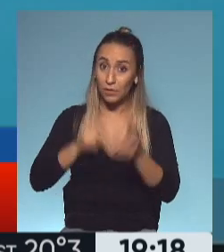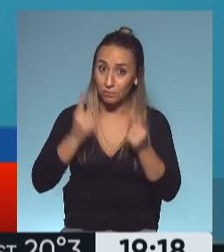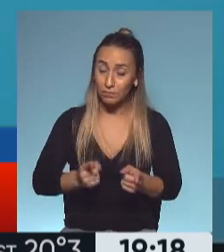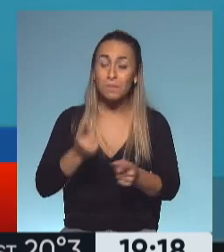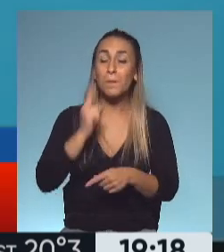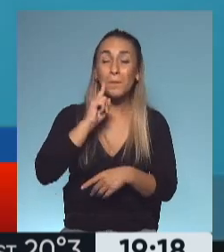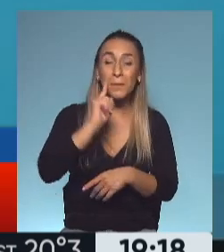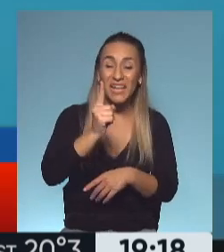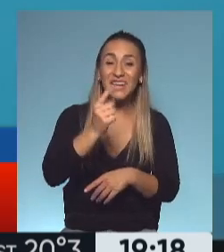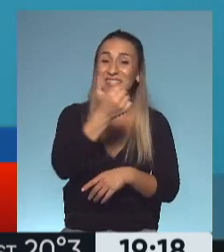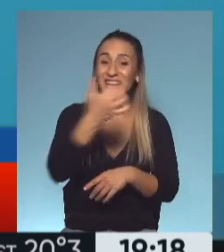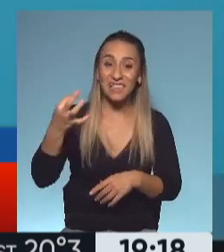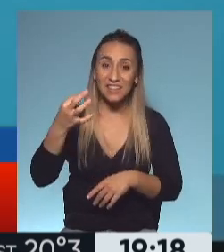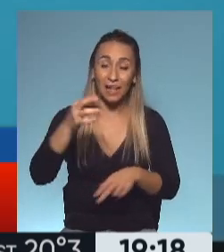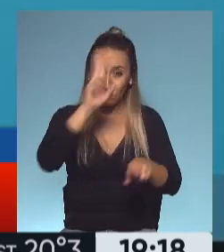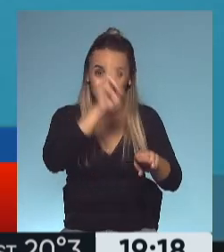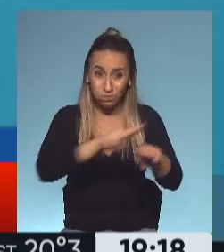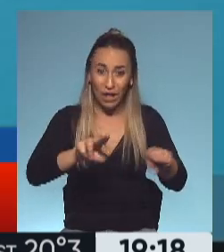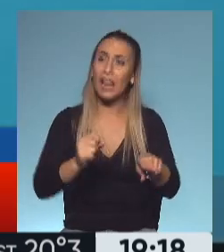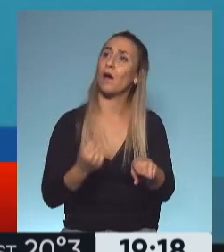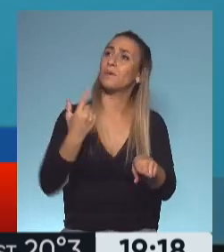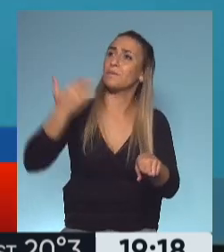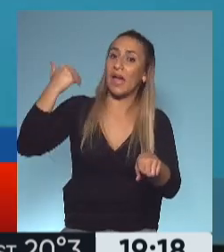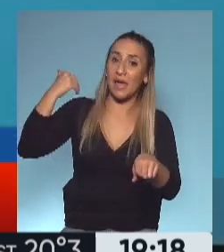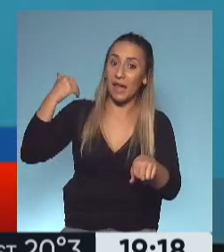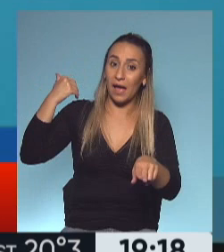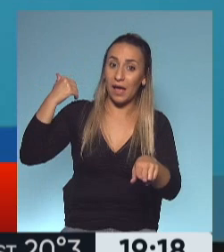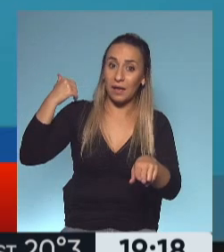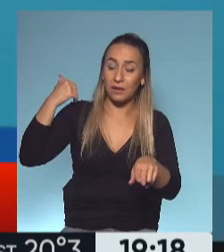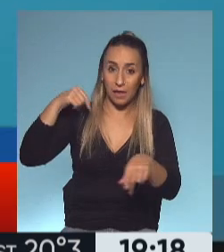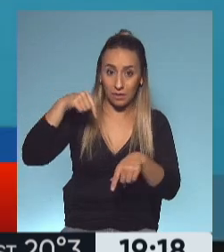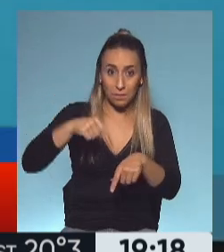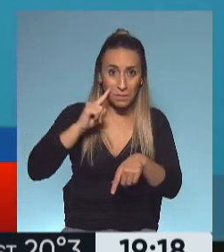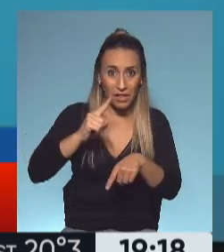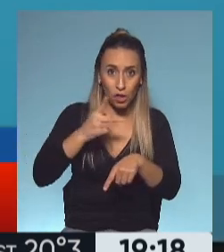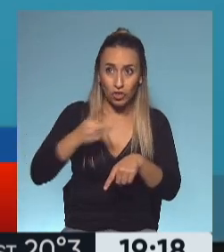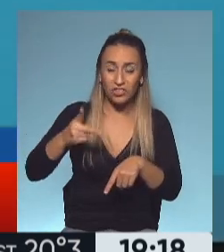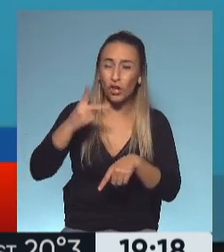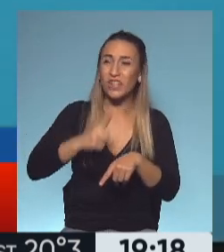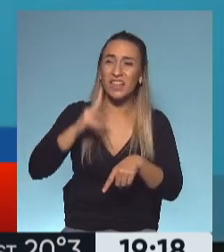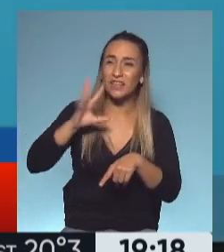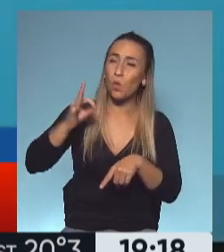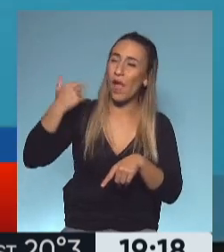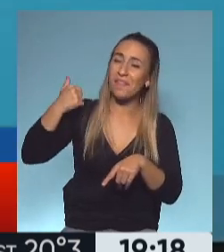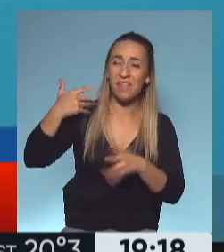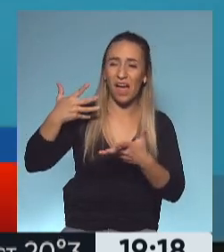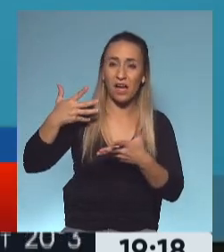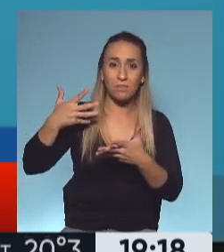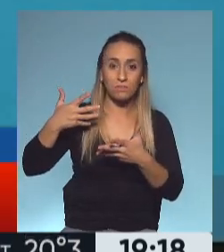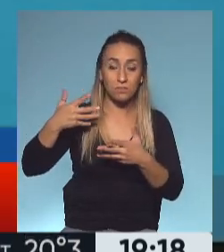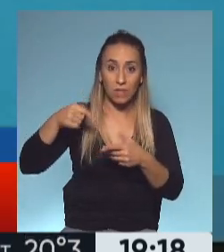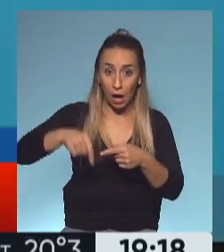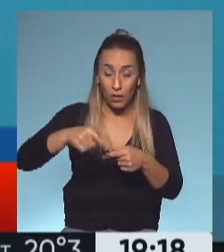1.600 camas ocupadas. En la primera ola no pasamos de las 1.250. Y esto al cabo de un mes. Esta